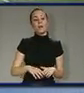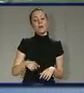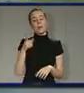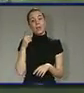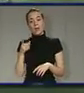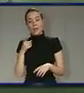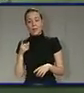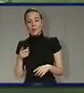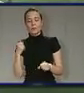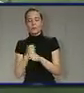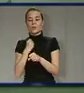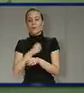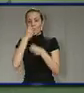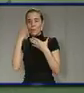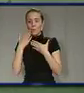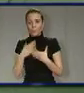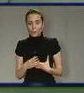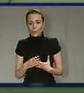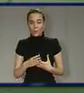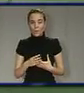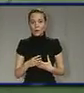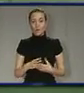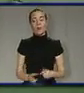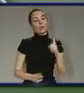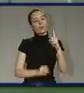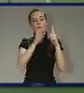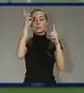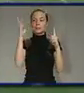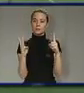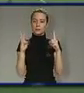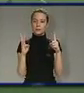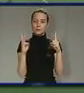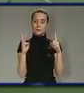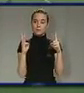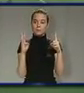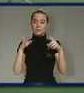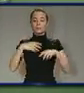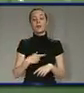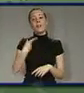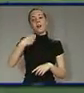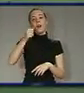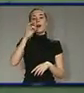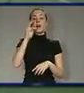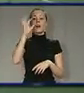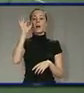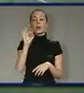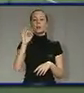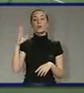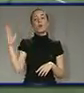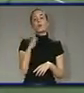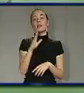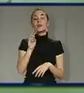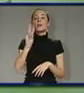trabajo... ...y vencieron en Huelva. Rojas abrió el marcador... ...empató Javi Álamo... ...pero Gato y Paco Esteban... ...conseguirían devolver la